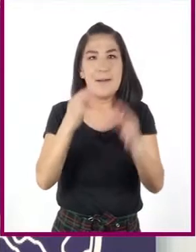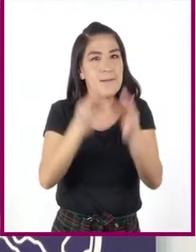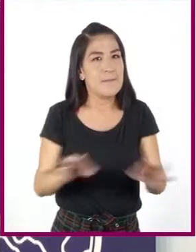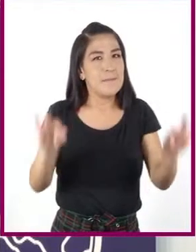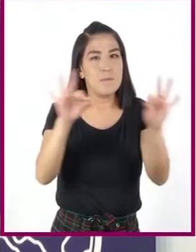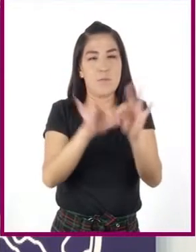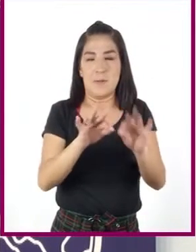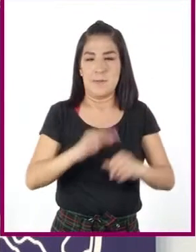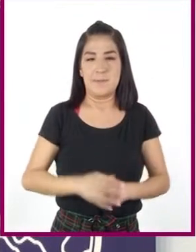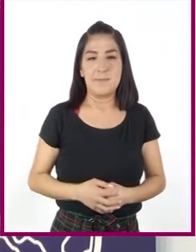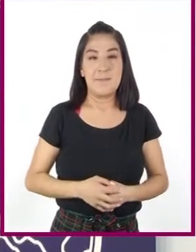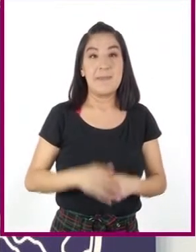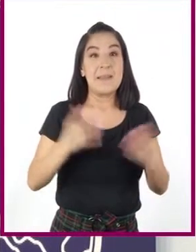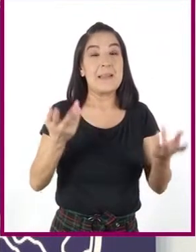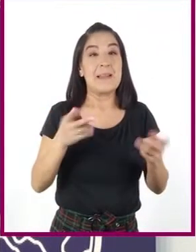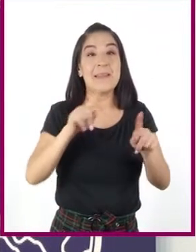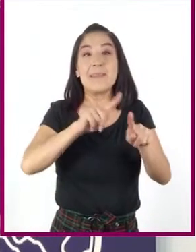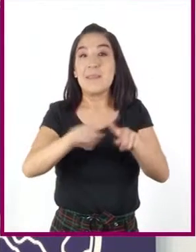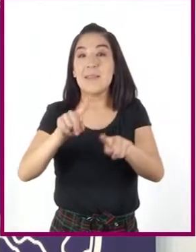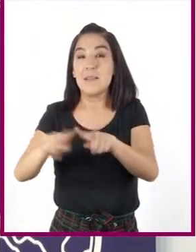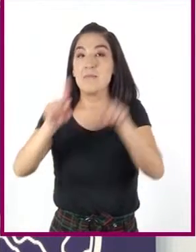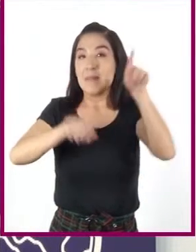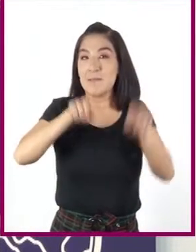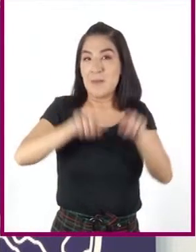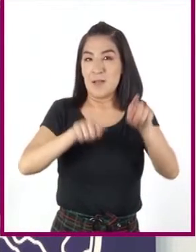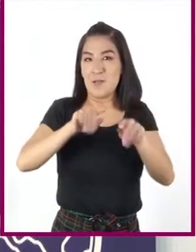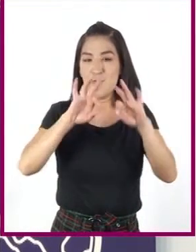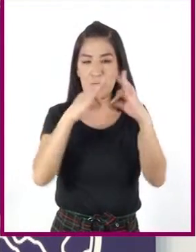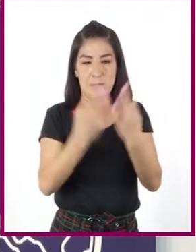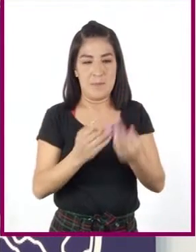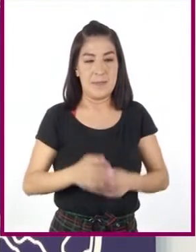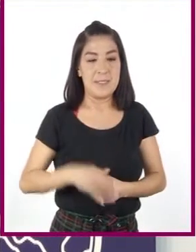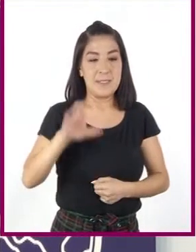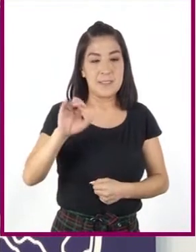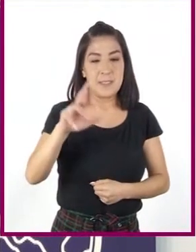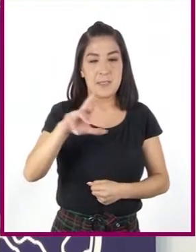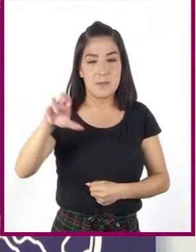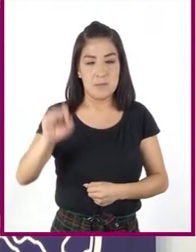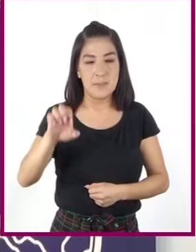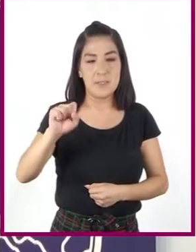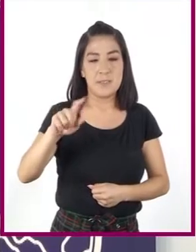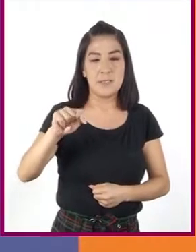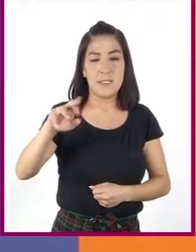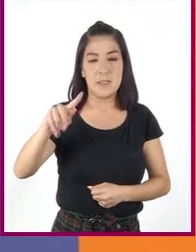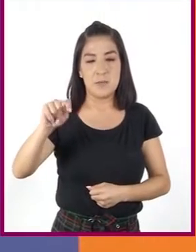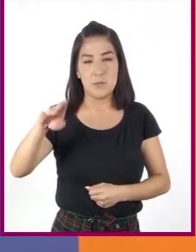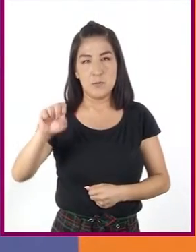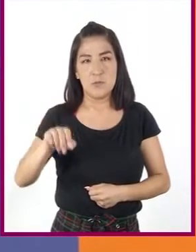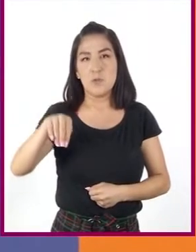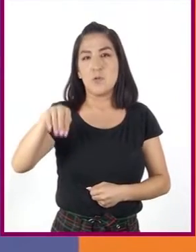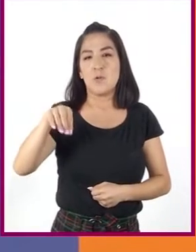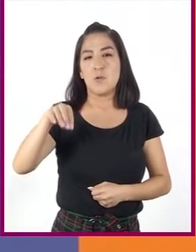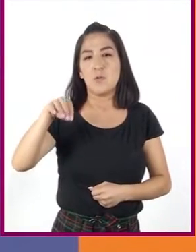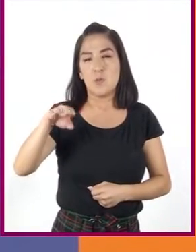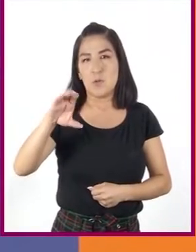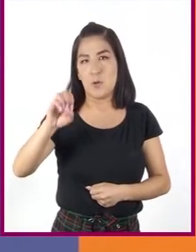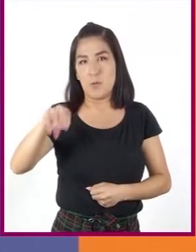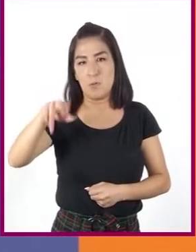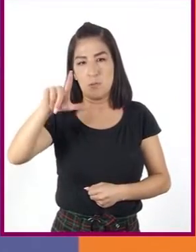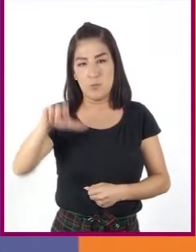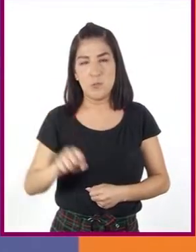nubes, según su forma: cirrus, stratus, cumulus y nimbus. ¿De